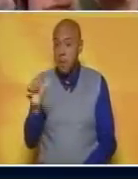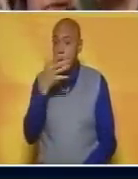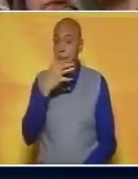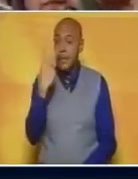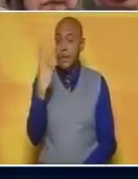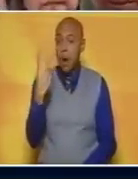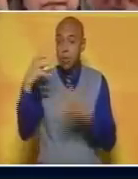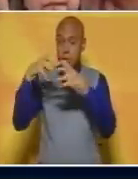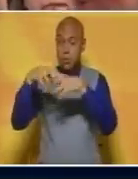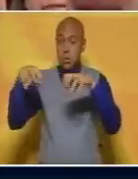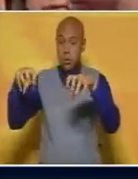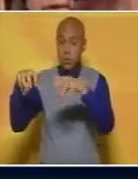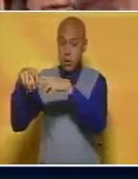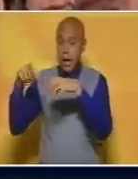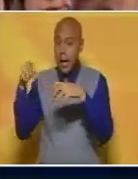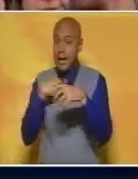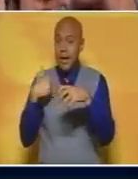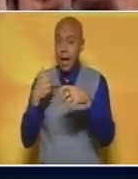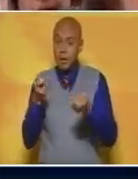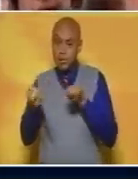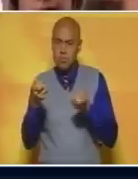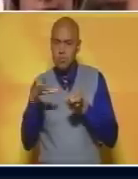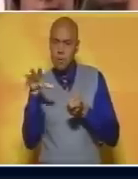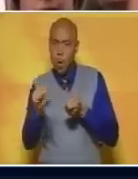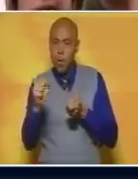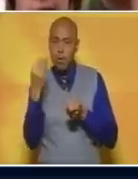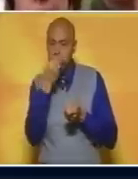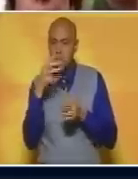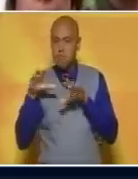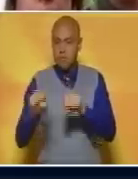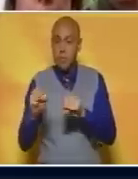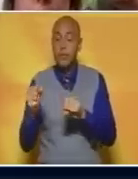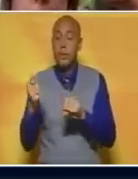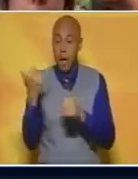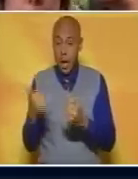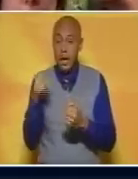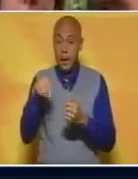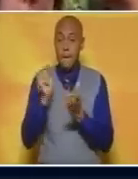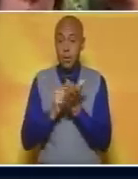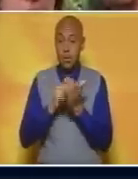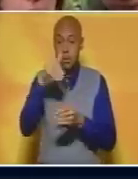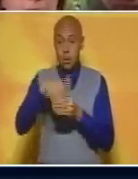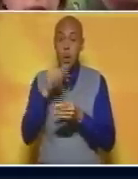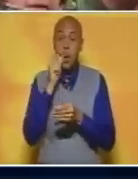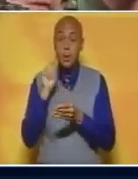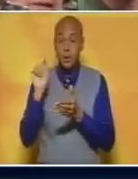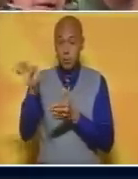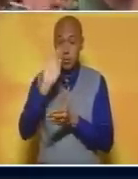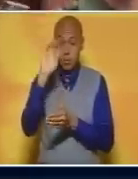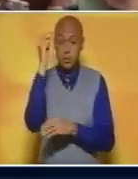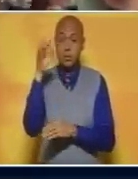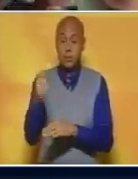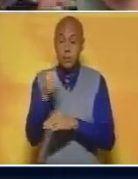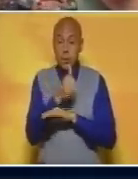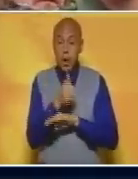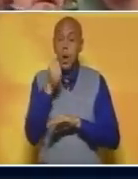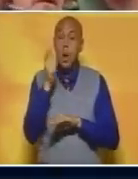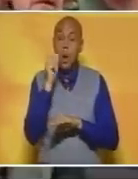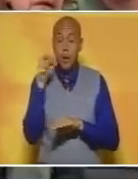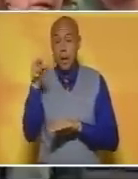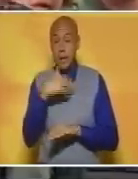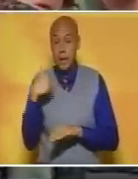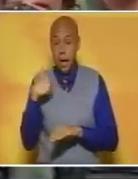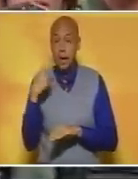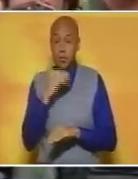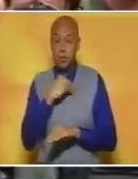dos sectores que quieren tener control de la Asamblea Nacional. Aquí se hizo una elección, ganó una persona. Cuando él pida sesión,